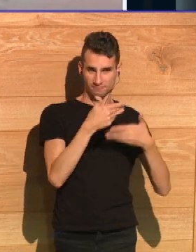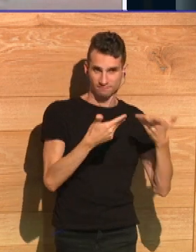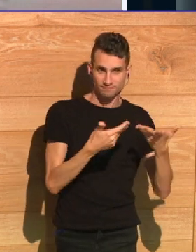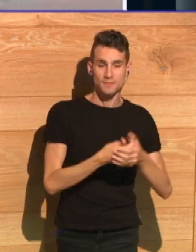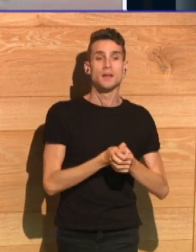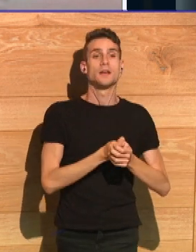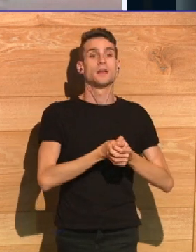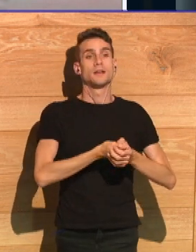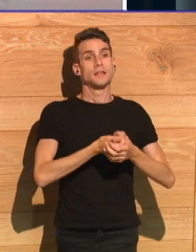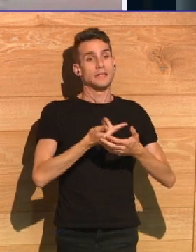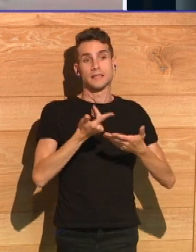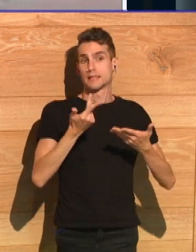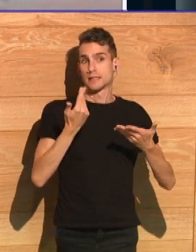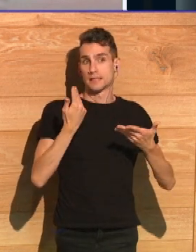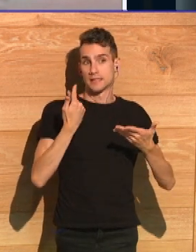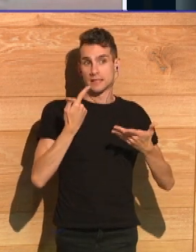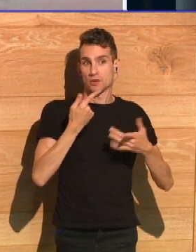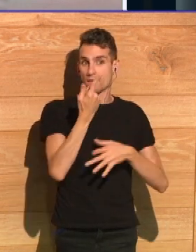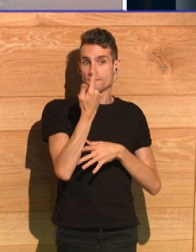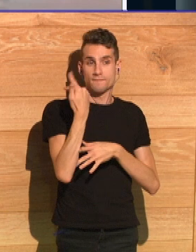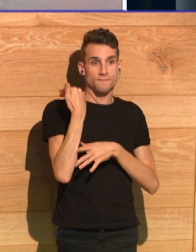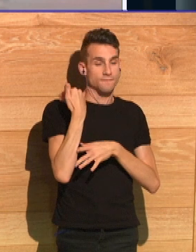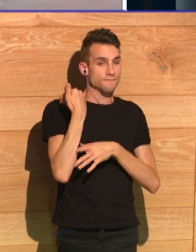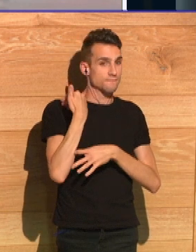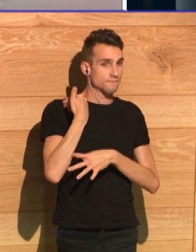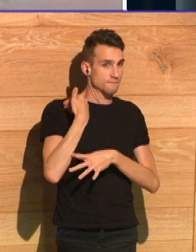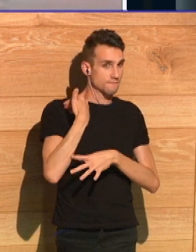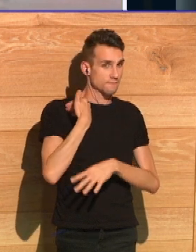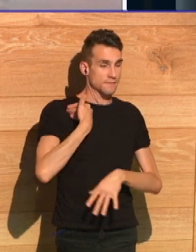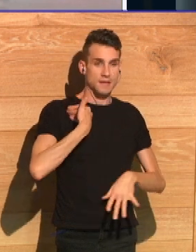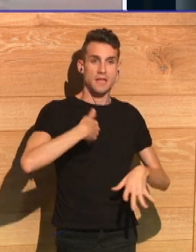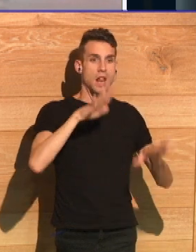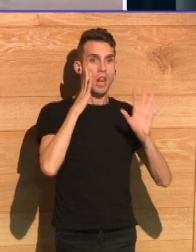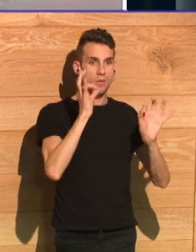Y una vez que pude gestionar aquello, darle un